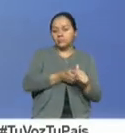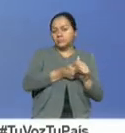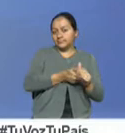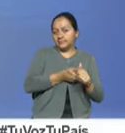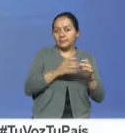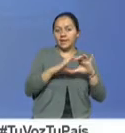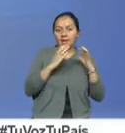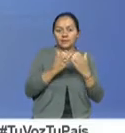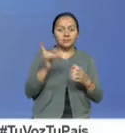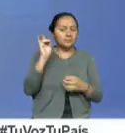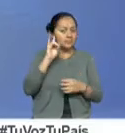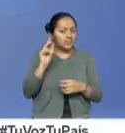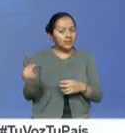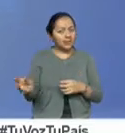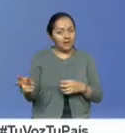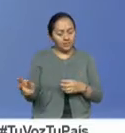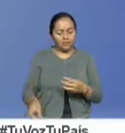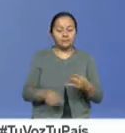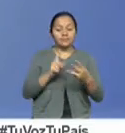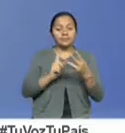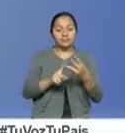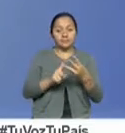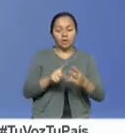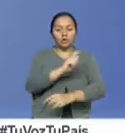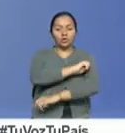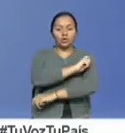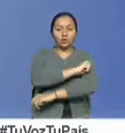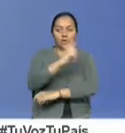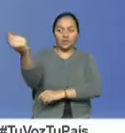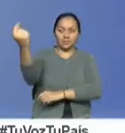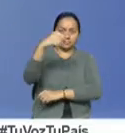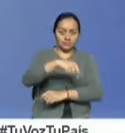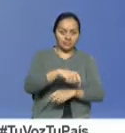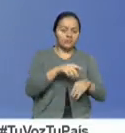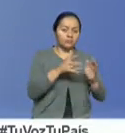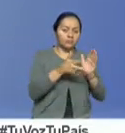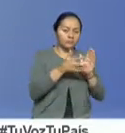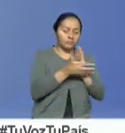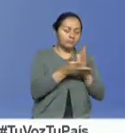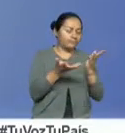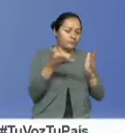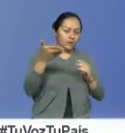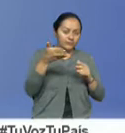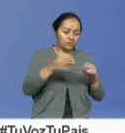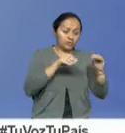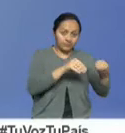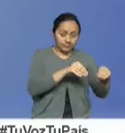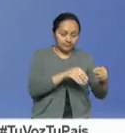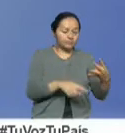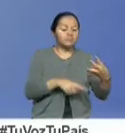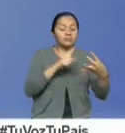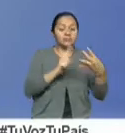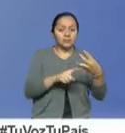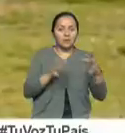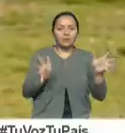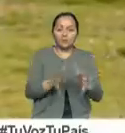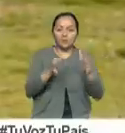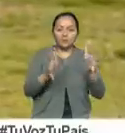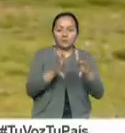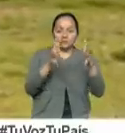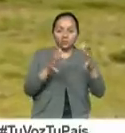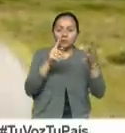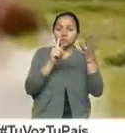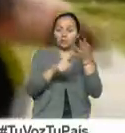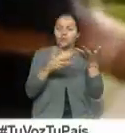clases radiales. 3. Tutorías presenciales a cargo de docentes capacitados. Y 4. Motivación y contención